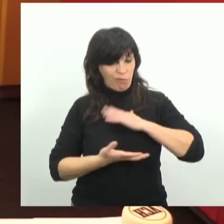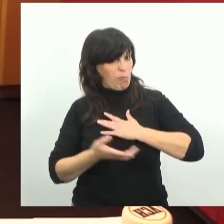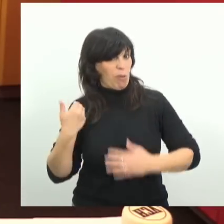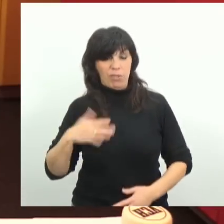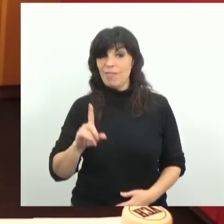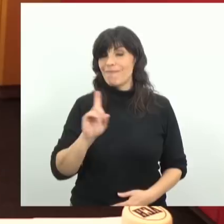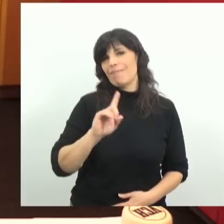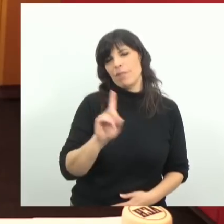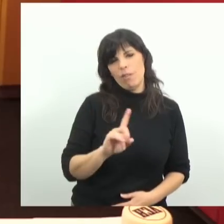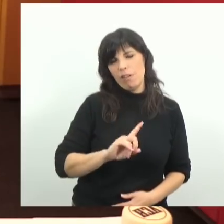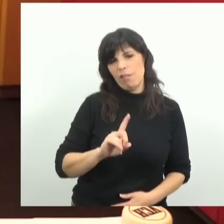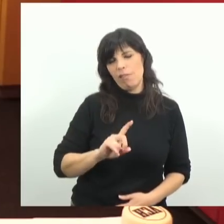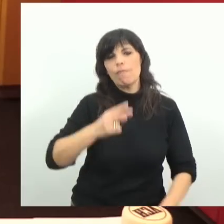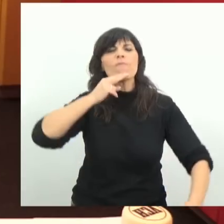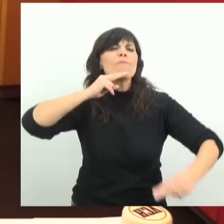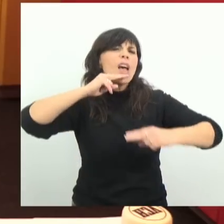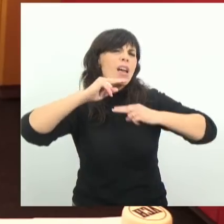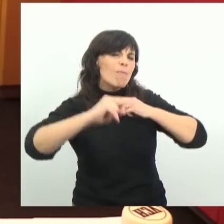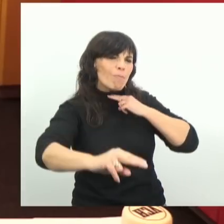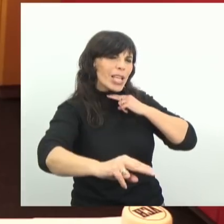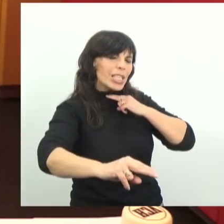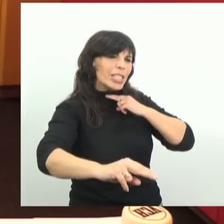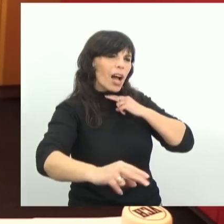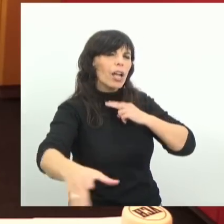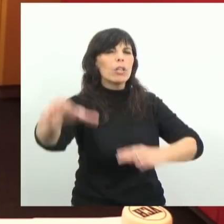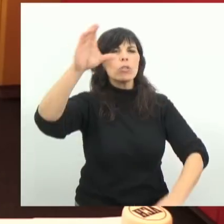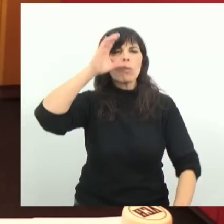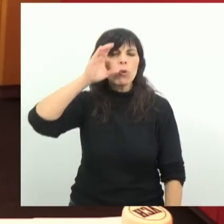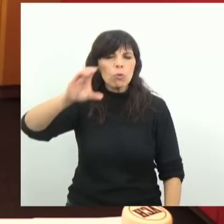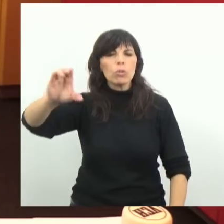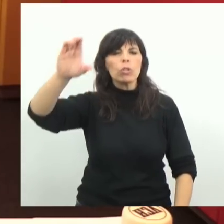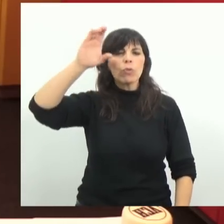Uno tiene que oír un mensaje varias veces